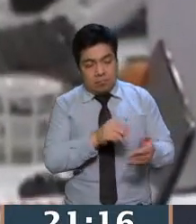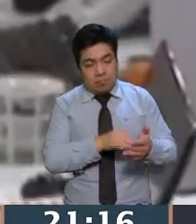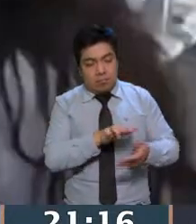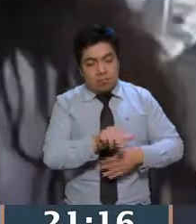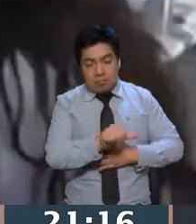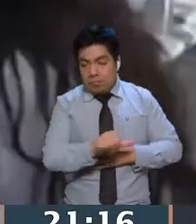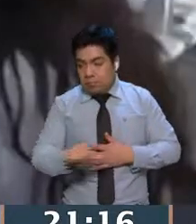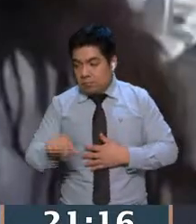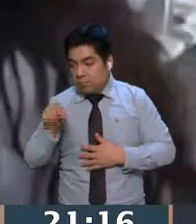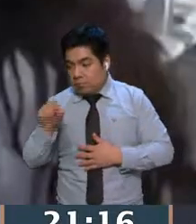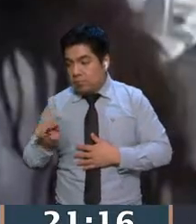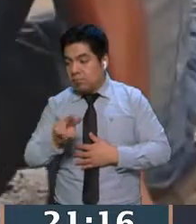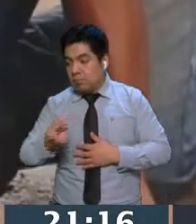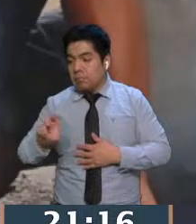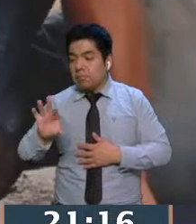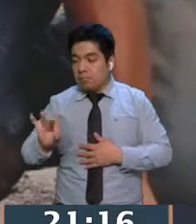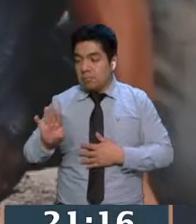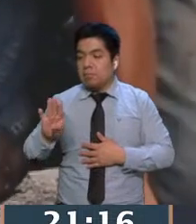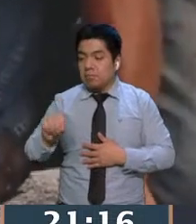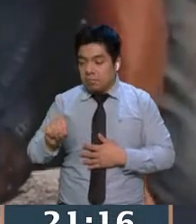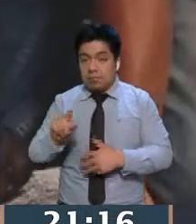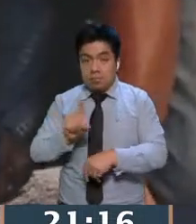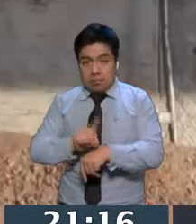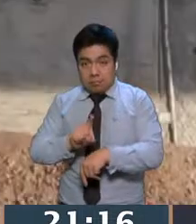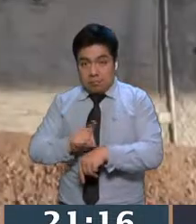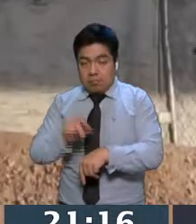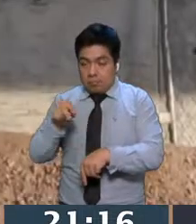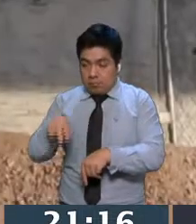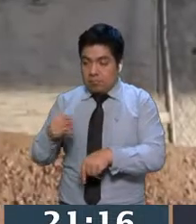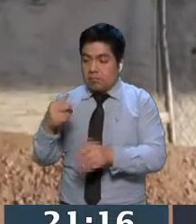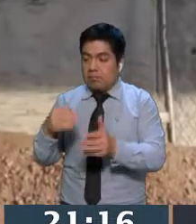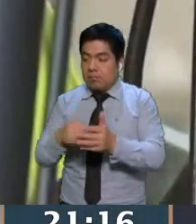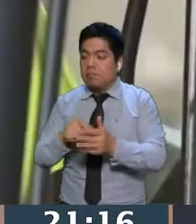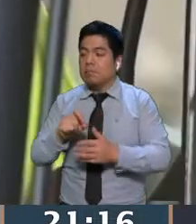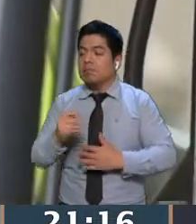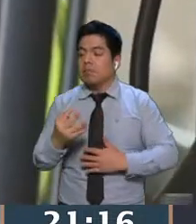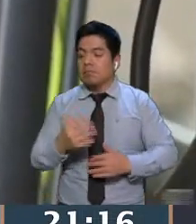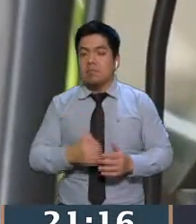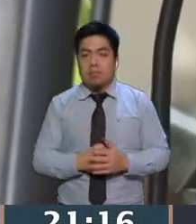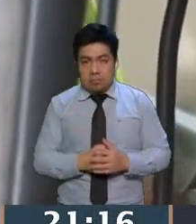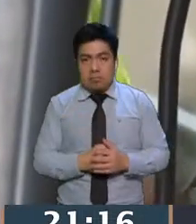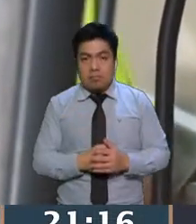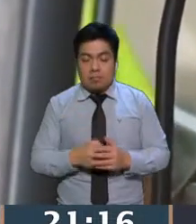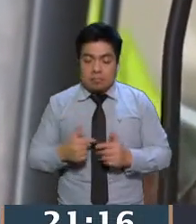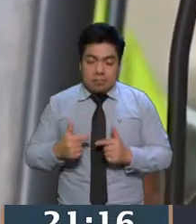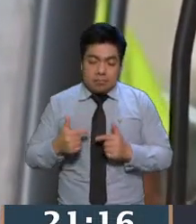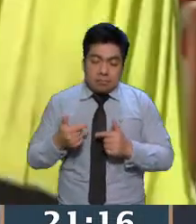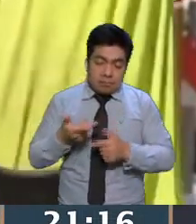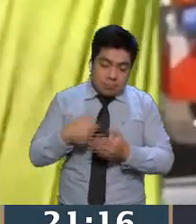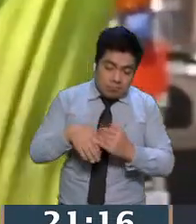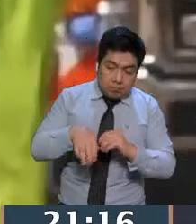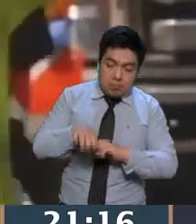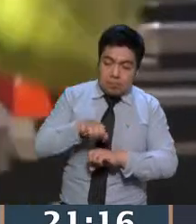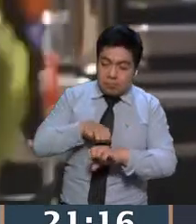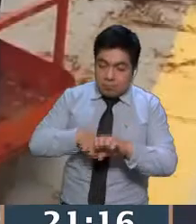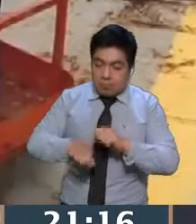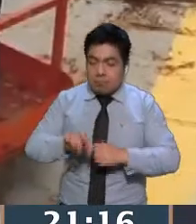a 249 pesos diarios en este 2024. La generación de empleo tiene récord